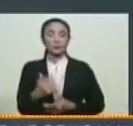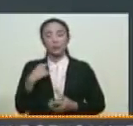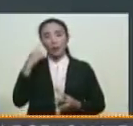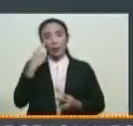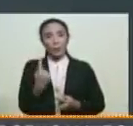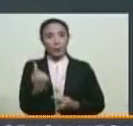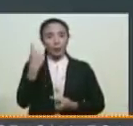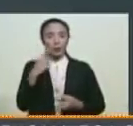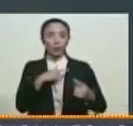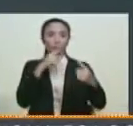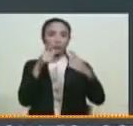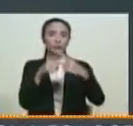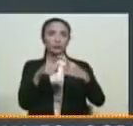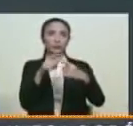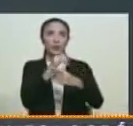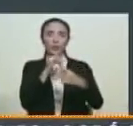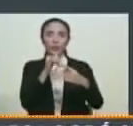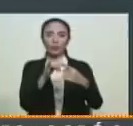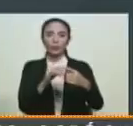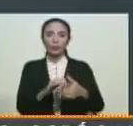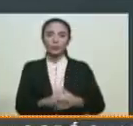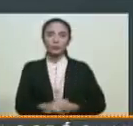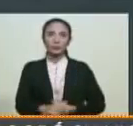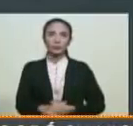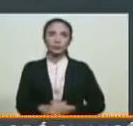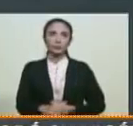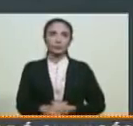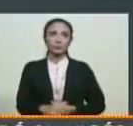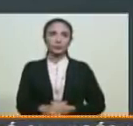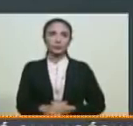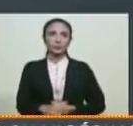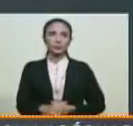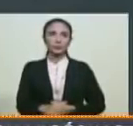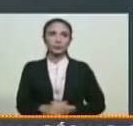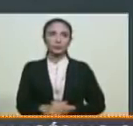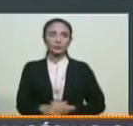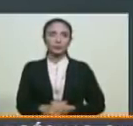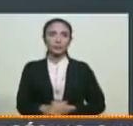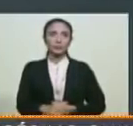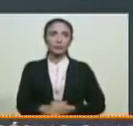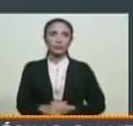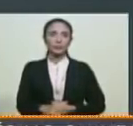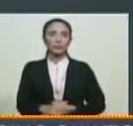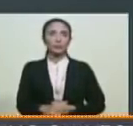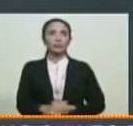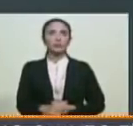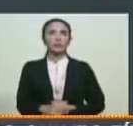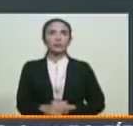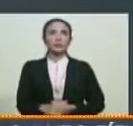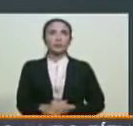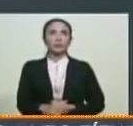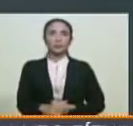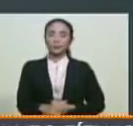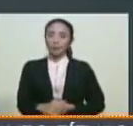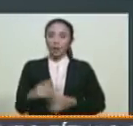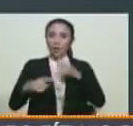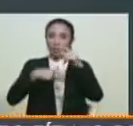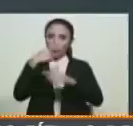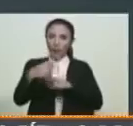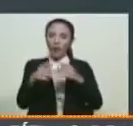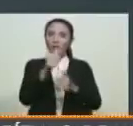quiero anunciar. Ya el vicepresidente, primer vicepresidente, informará con